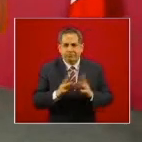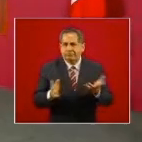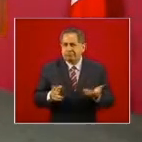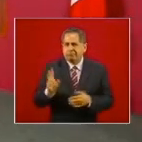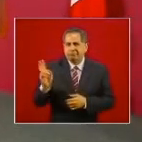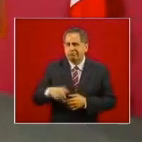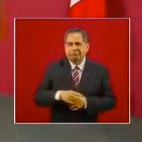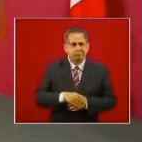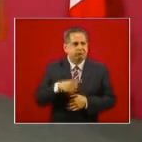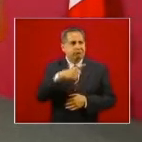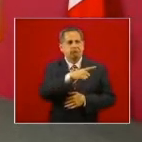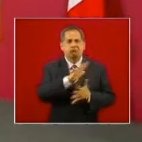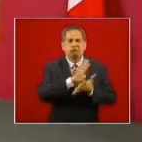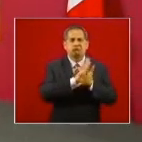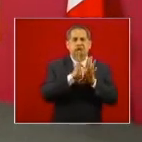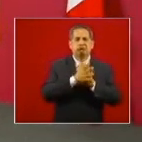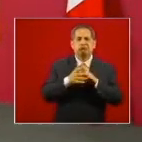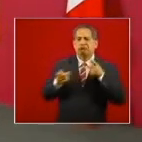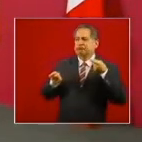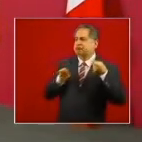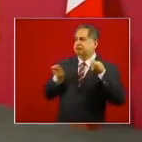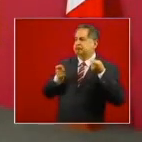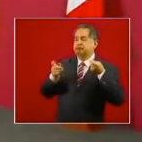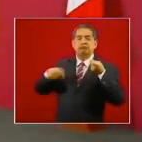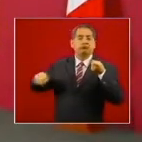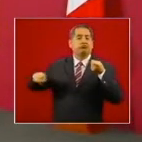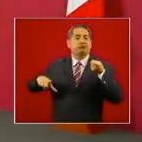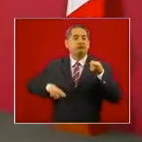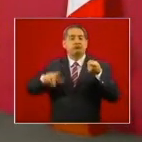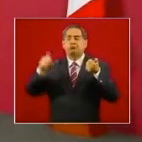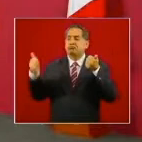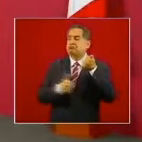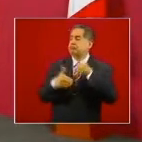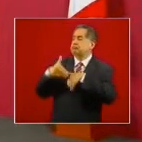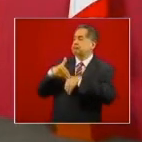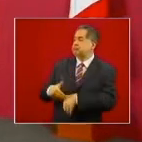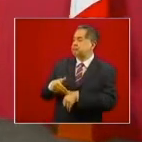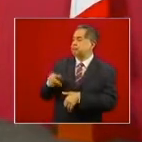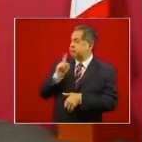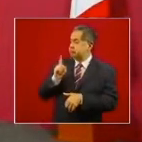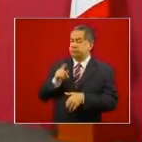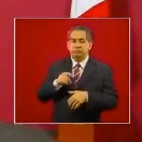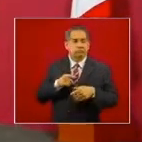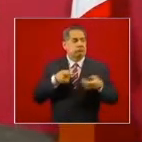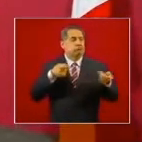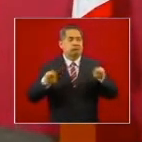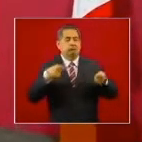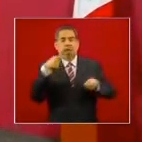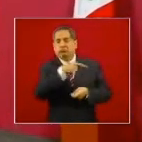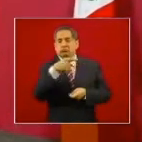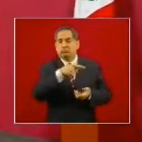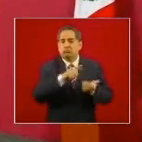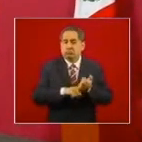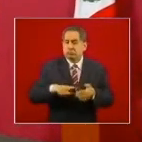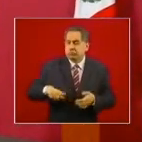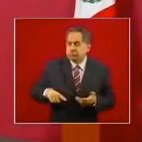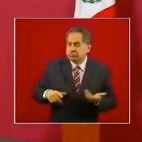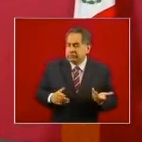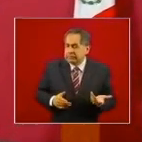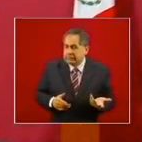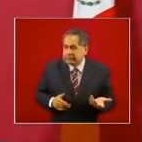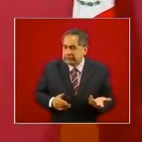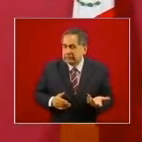sí se puede hablar de un narcoestado por qué y